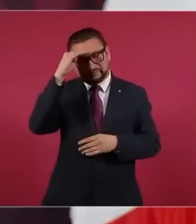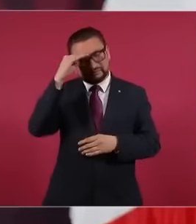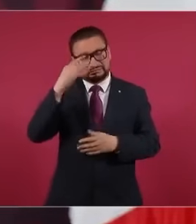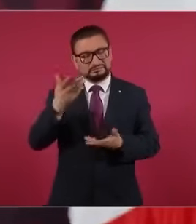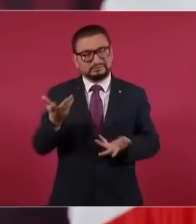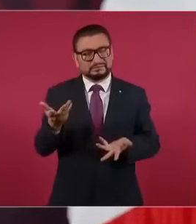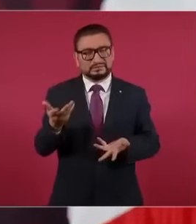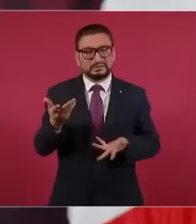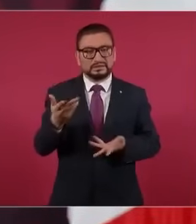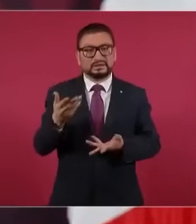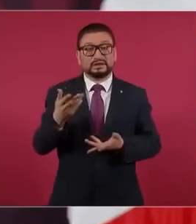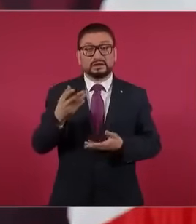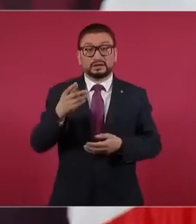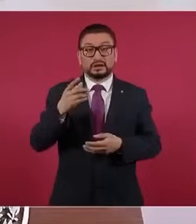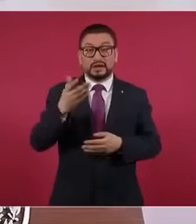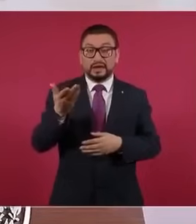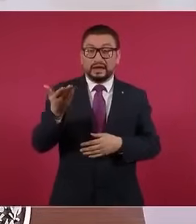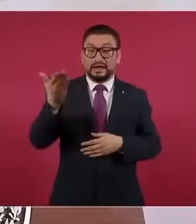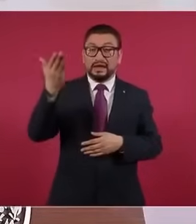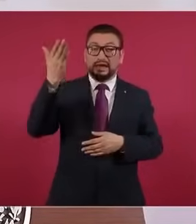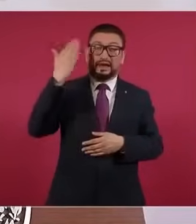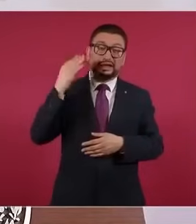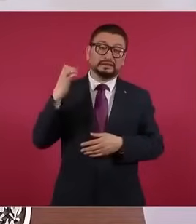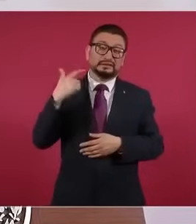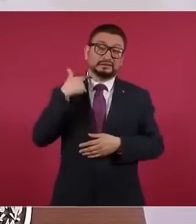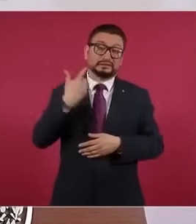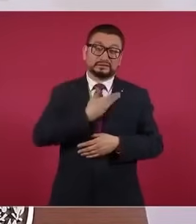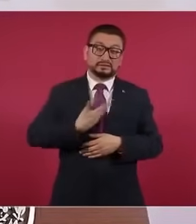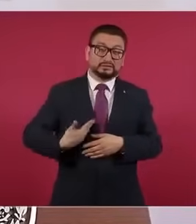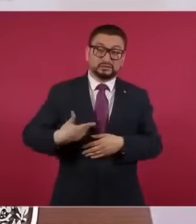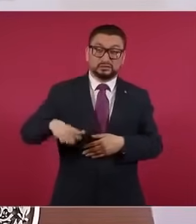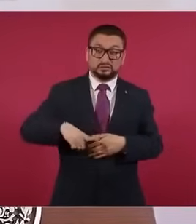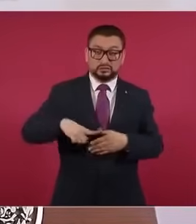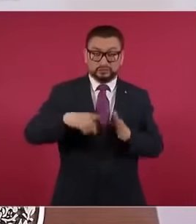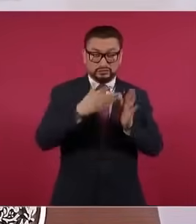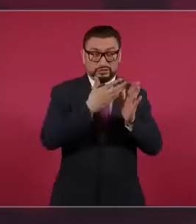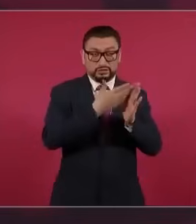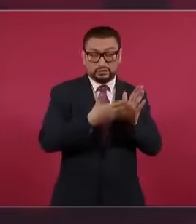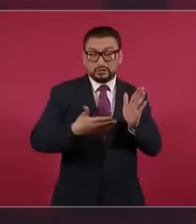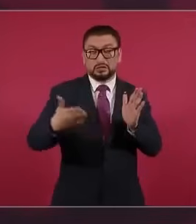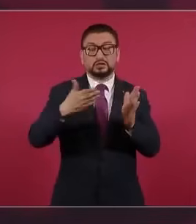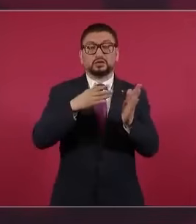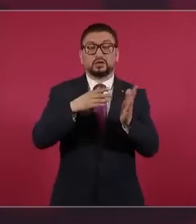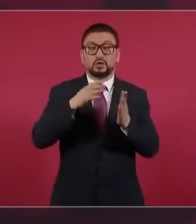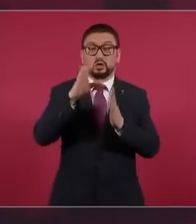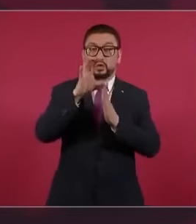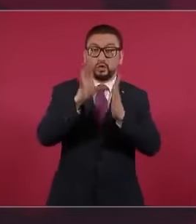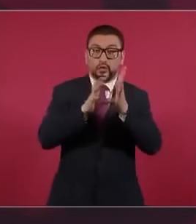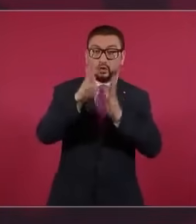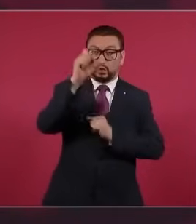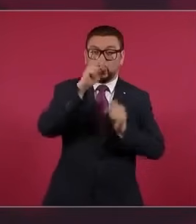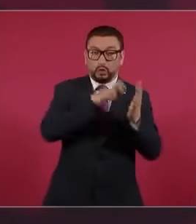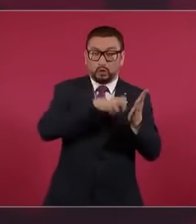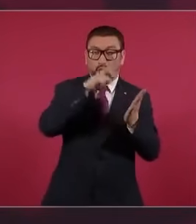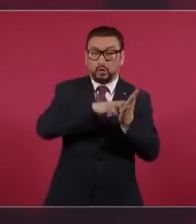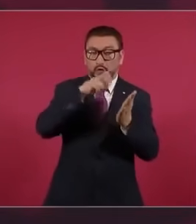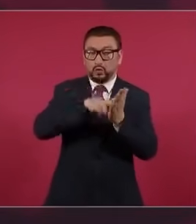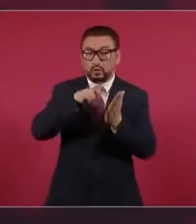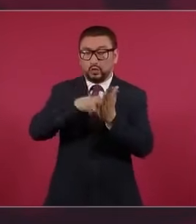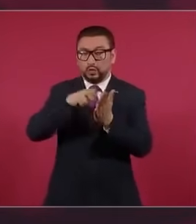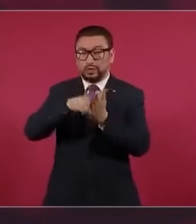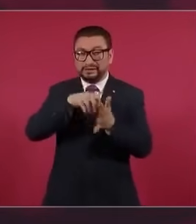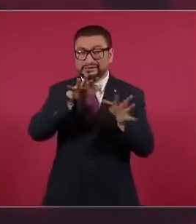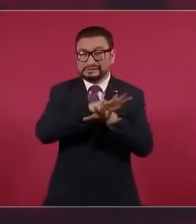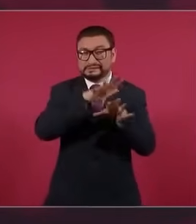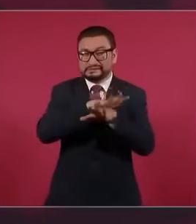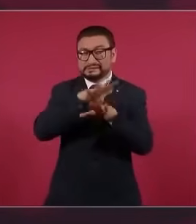de que durante todo el periodo neoliberal, todas las reformas que se hicieron a la Constitución, todas,